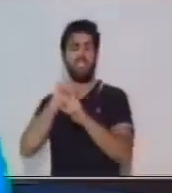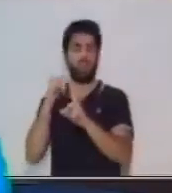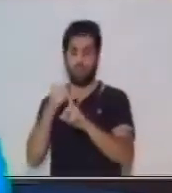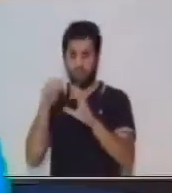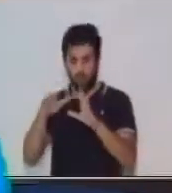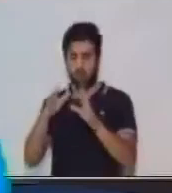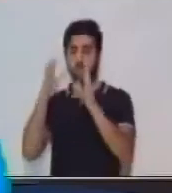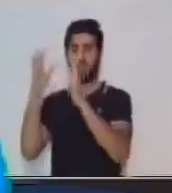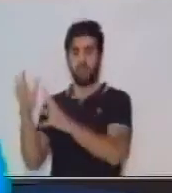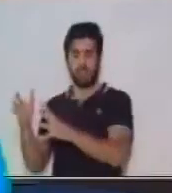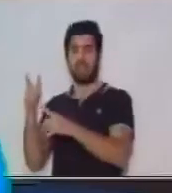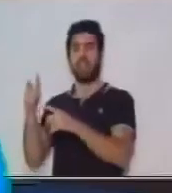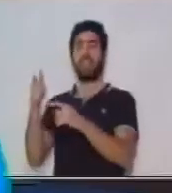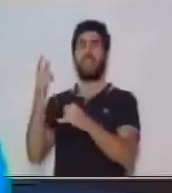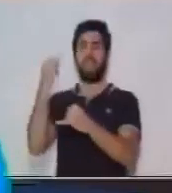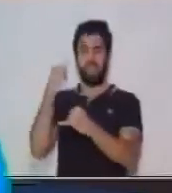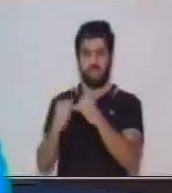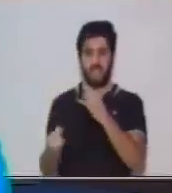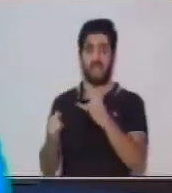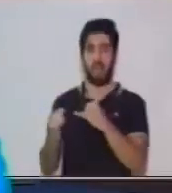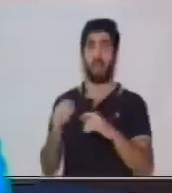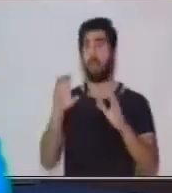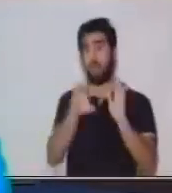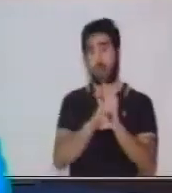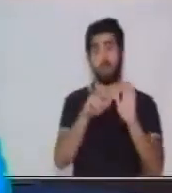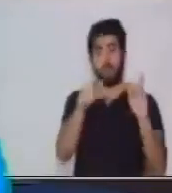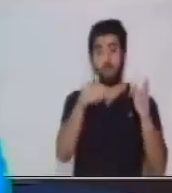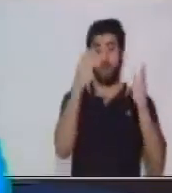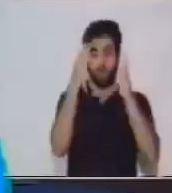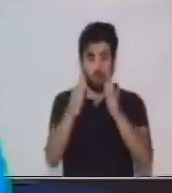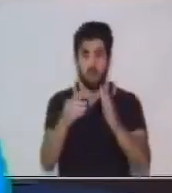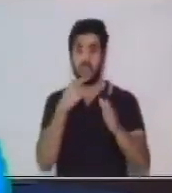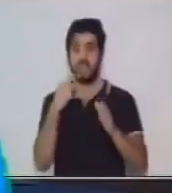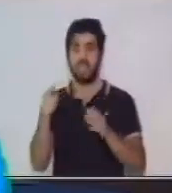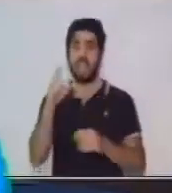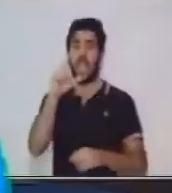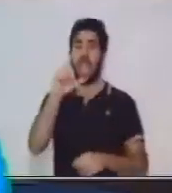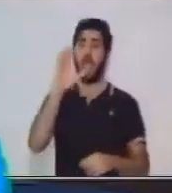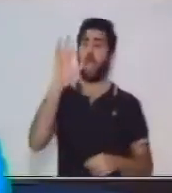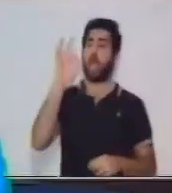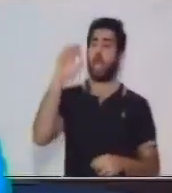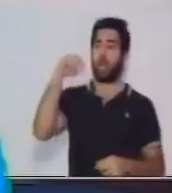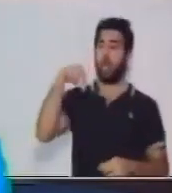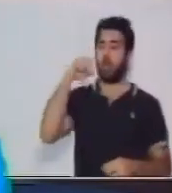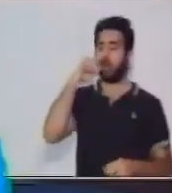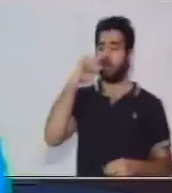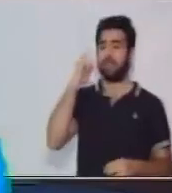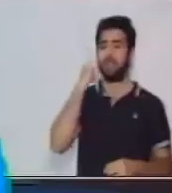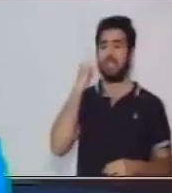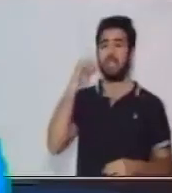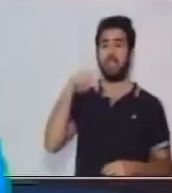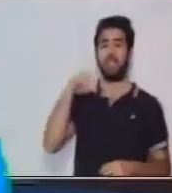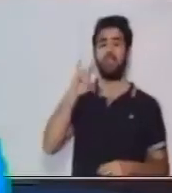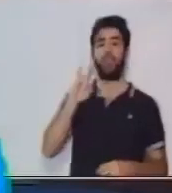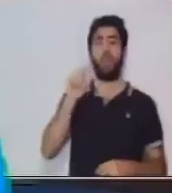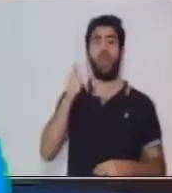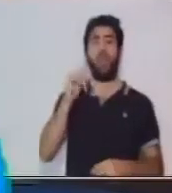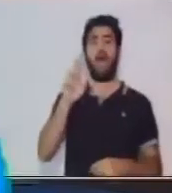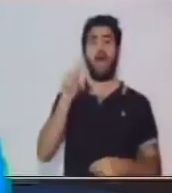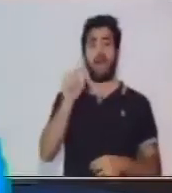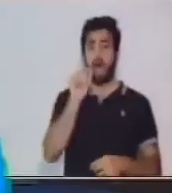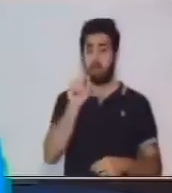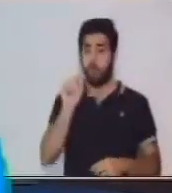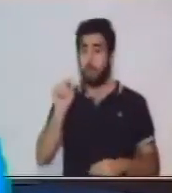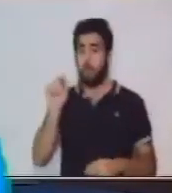esa palabra de continuará. Al decir continuará, pues sí sabemos que tiene más allá de lo que acabamos de leer en ese momento, pero de igual